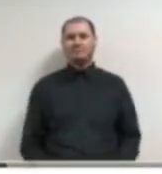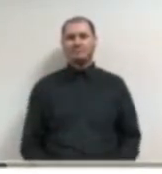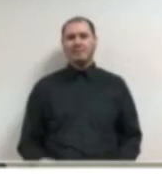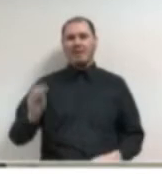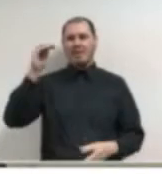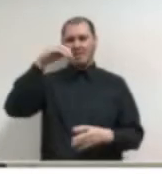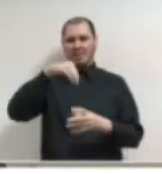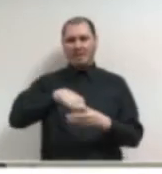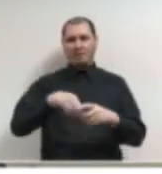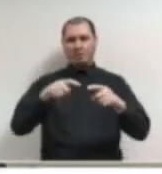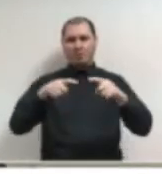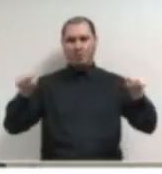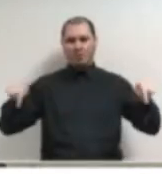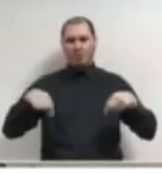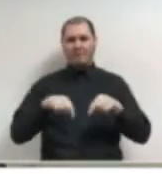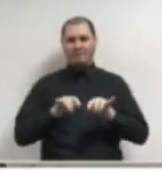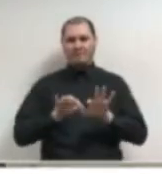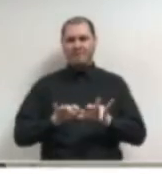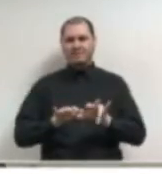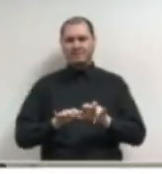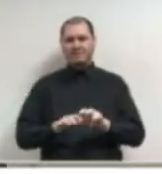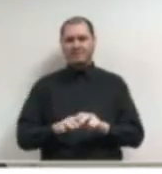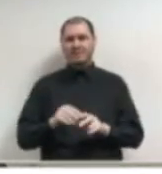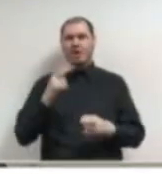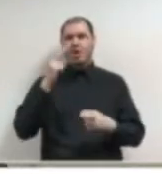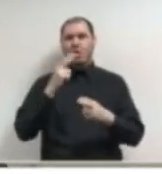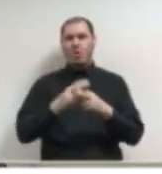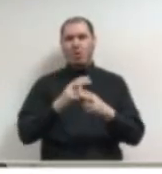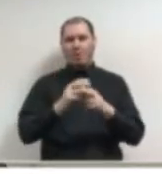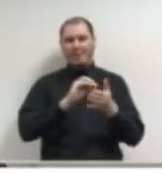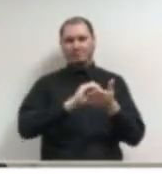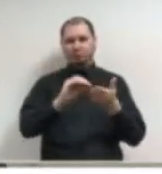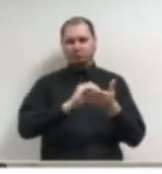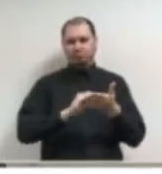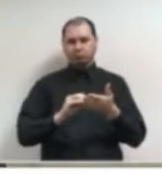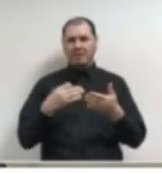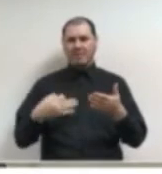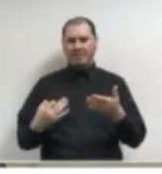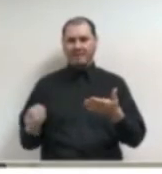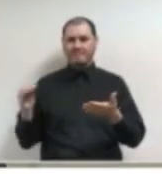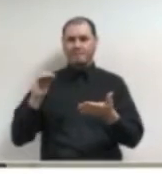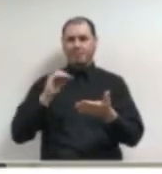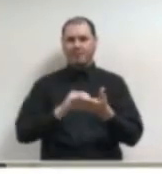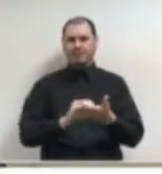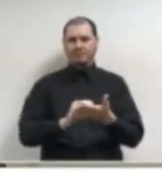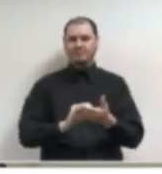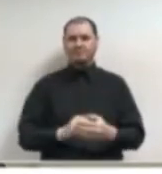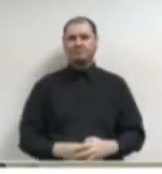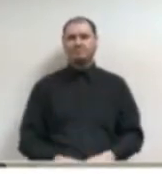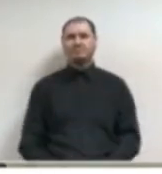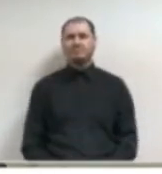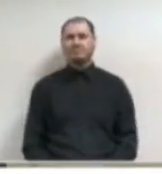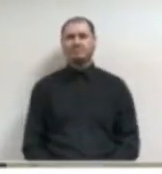pendientes de ser resueltos. En dicho informe deberán identificar las carátulas de los casos y la fecha del llamado de autos para resolver o autos para